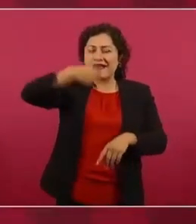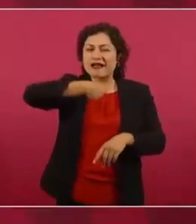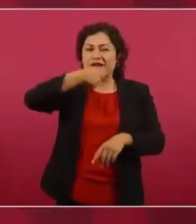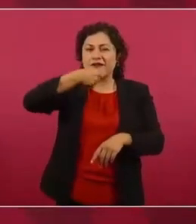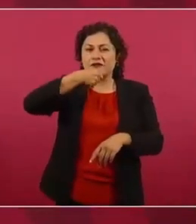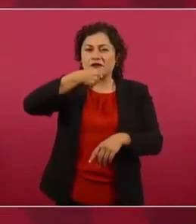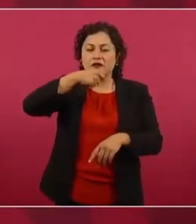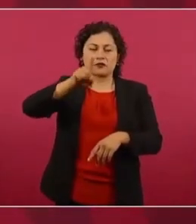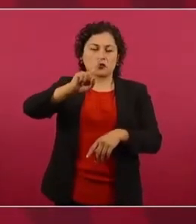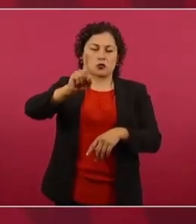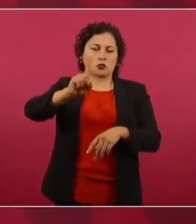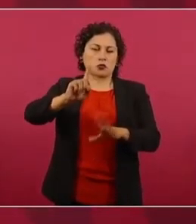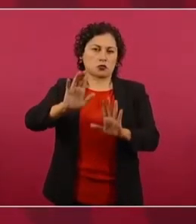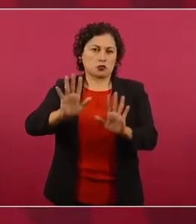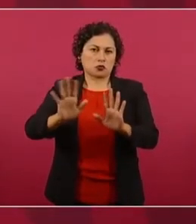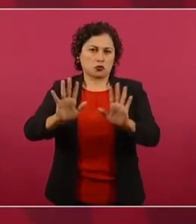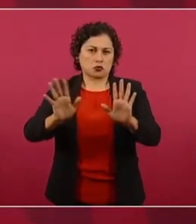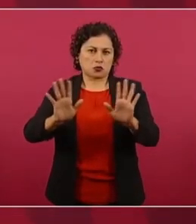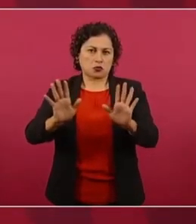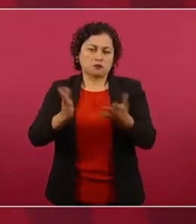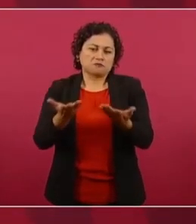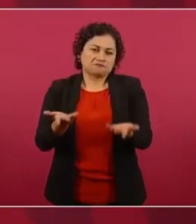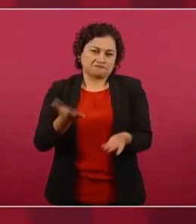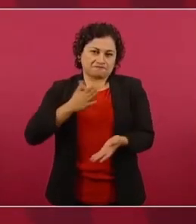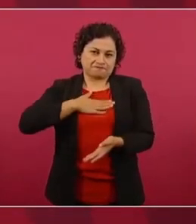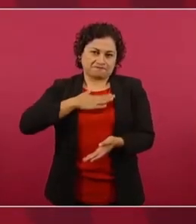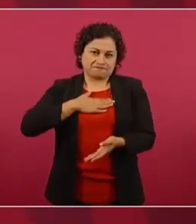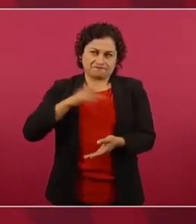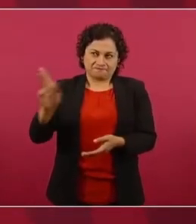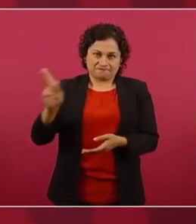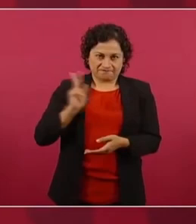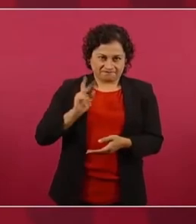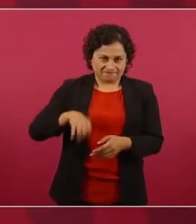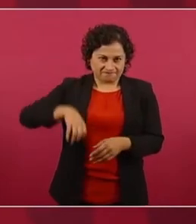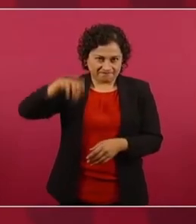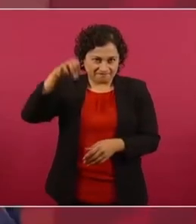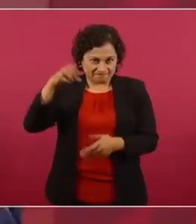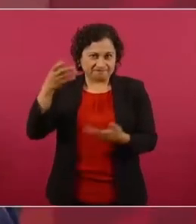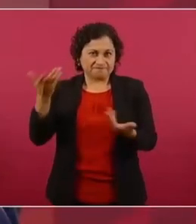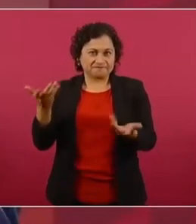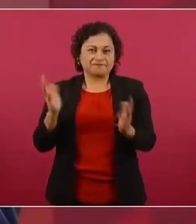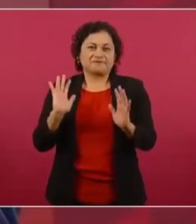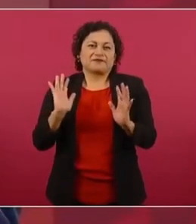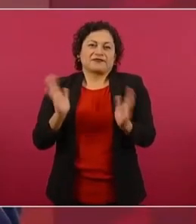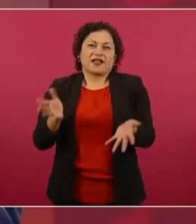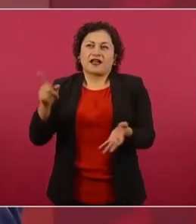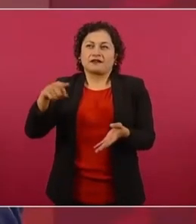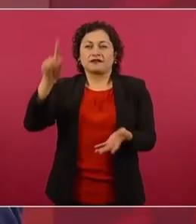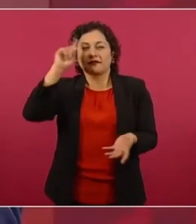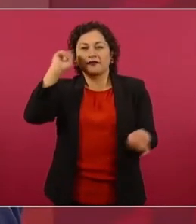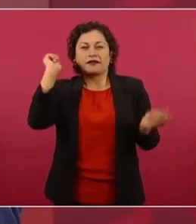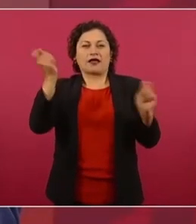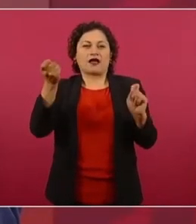ya mis contemporáneos, ya está muy difícil